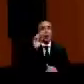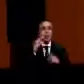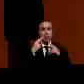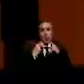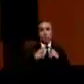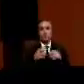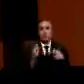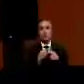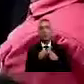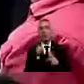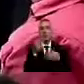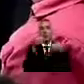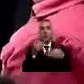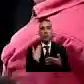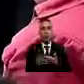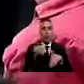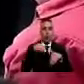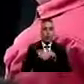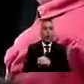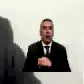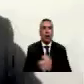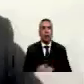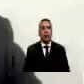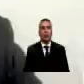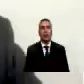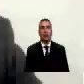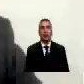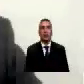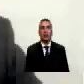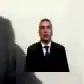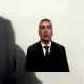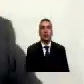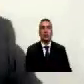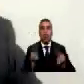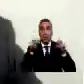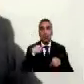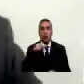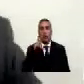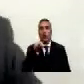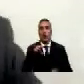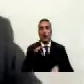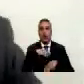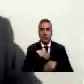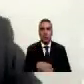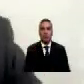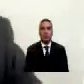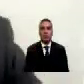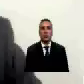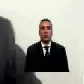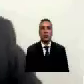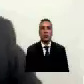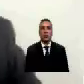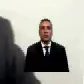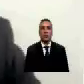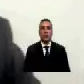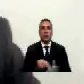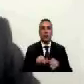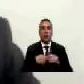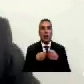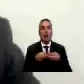ellos, guardar evidencia de la suspensión de sesiones del Pleno. Pero este tema de aquí no voy a permitir que se boicotee